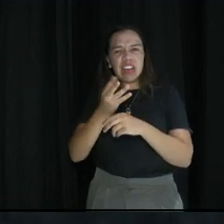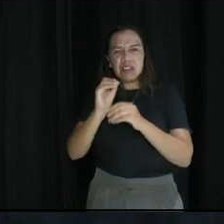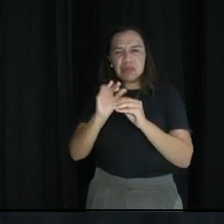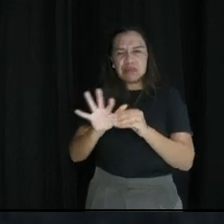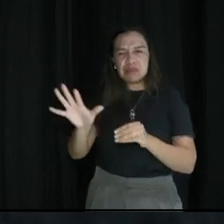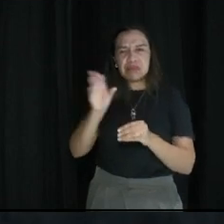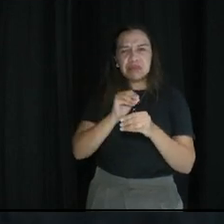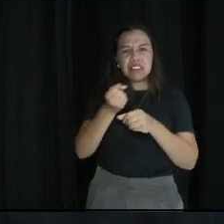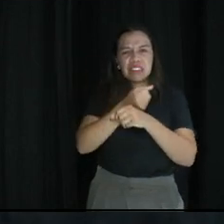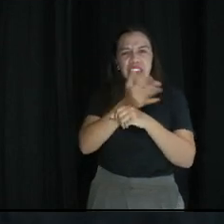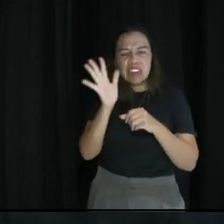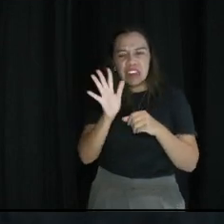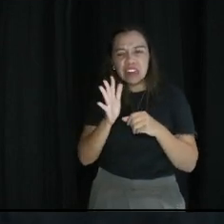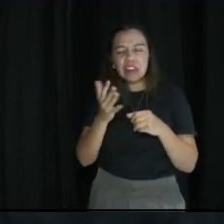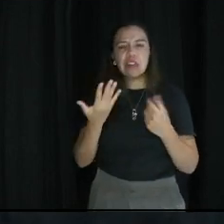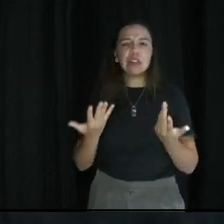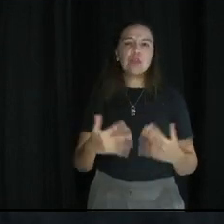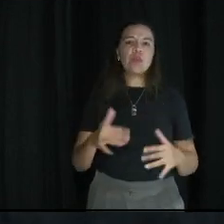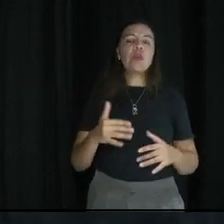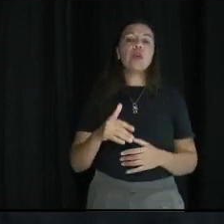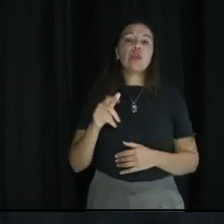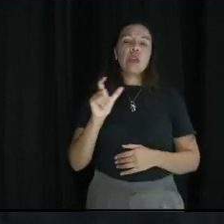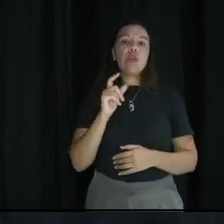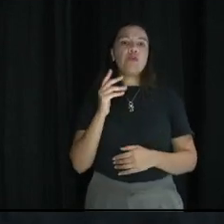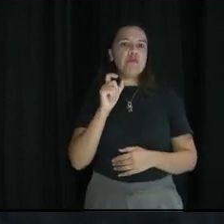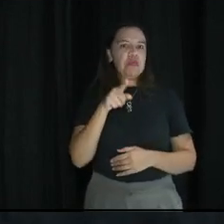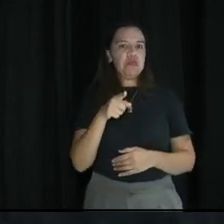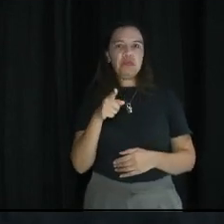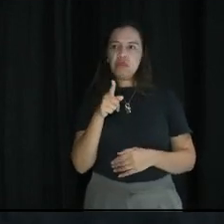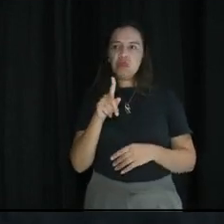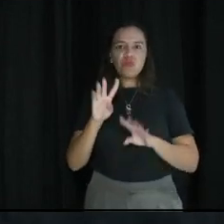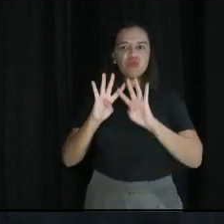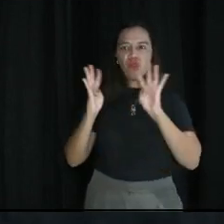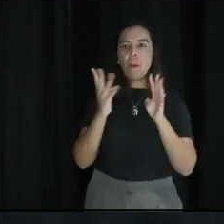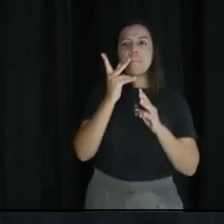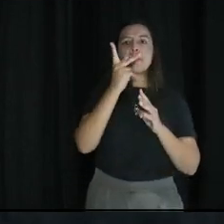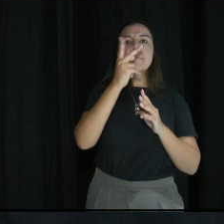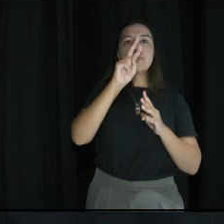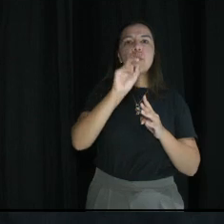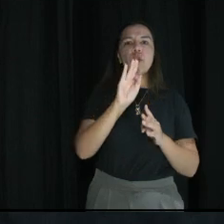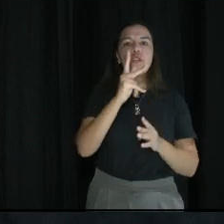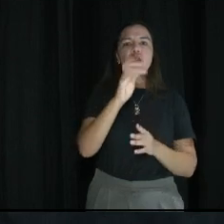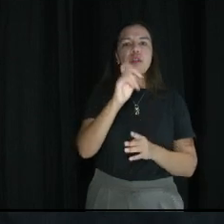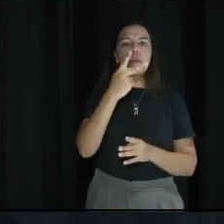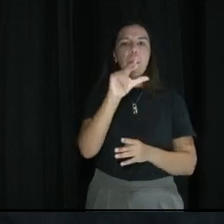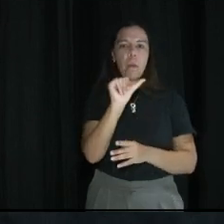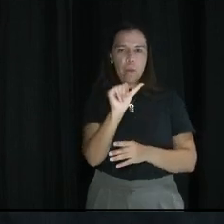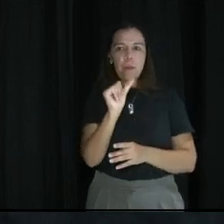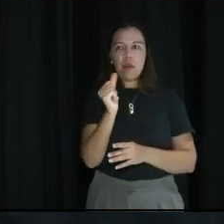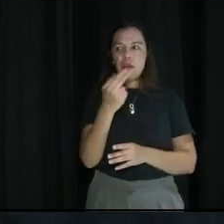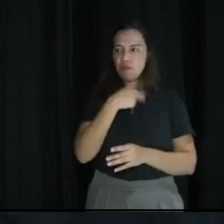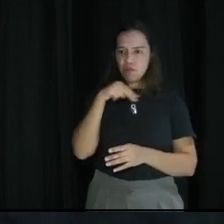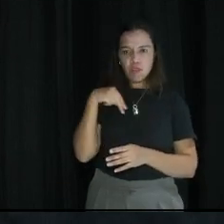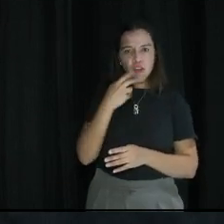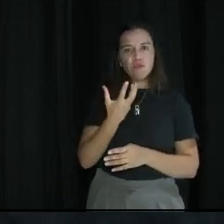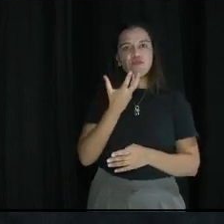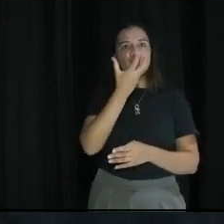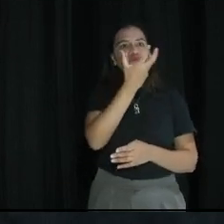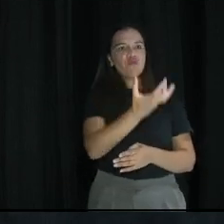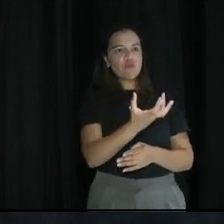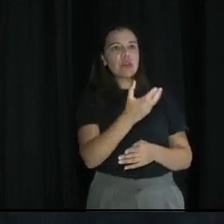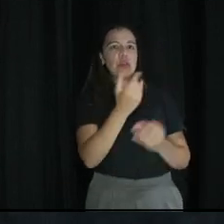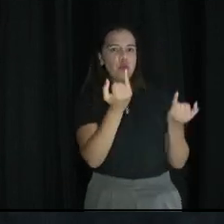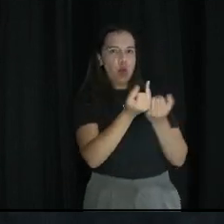bueno, en cuanto llegamos con el personal de Profepa que nos tocó acudir, que bueno, que también es